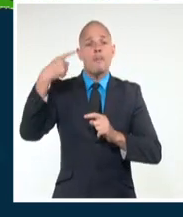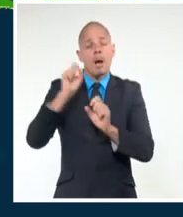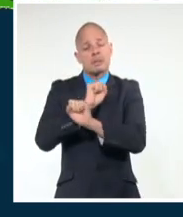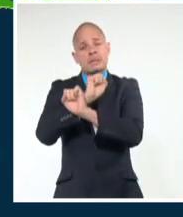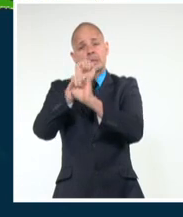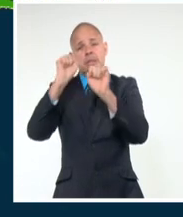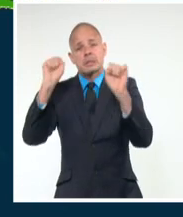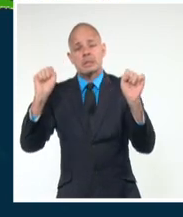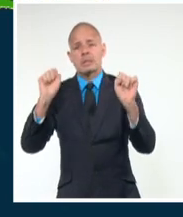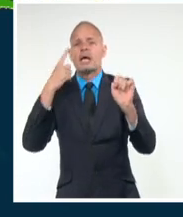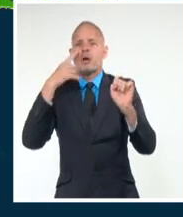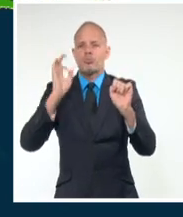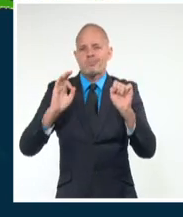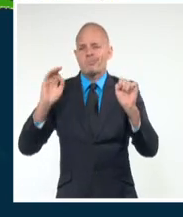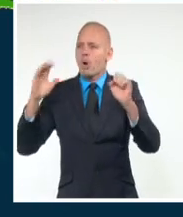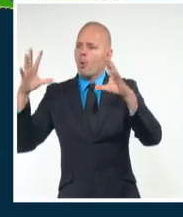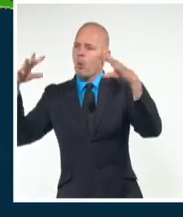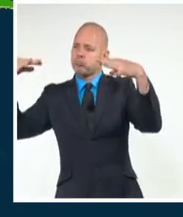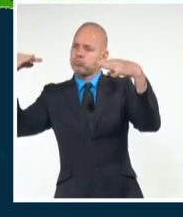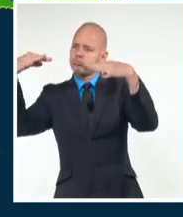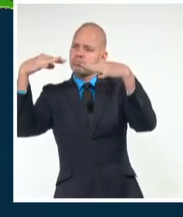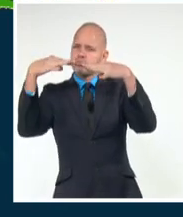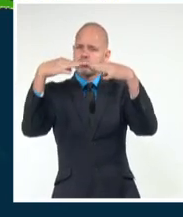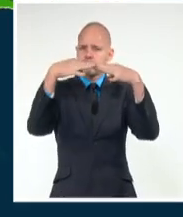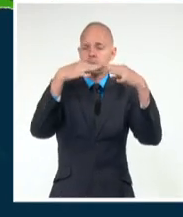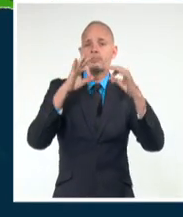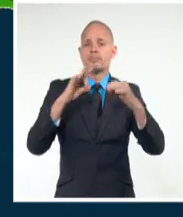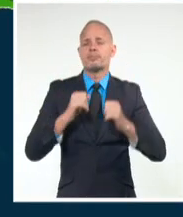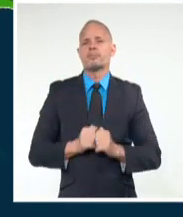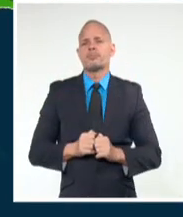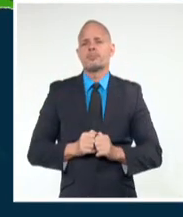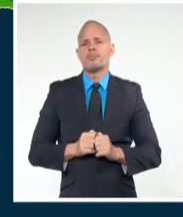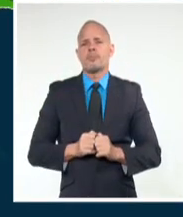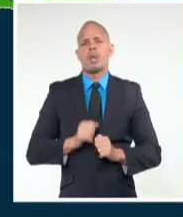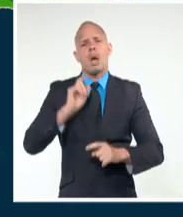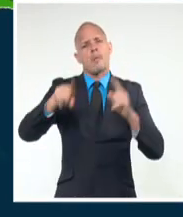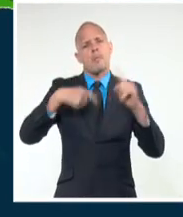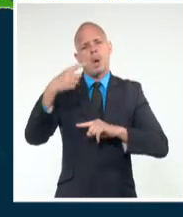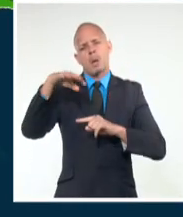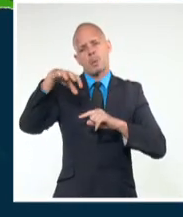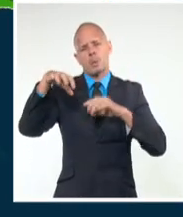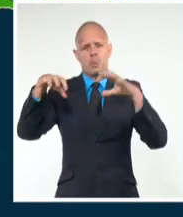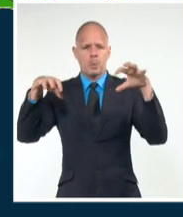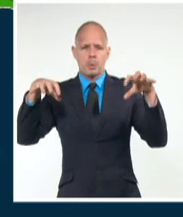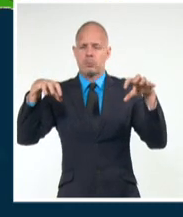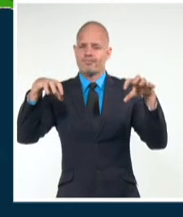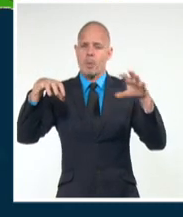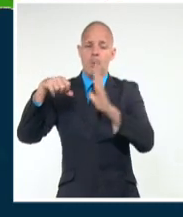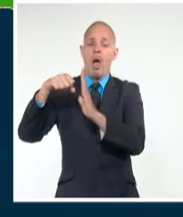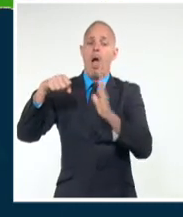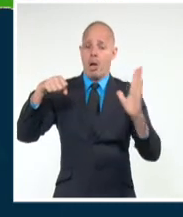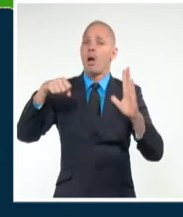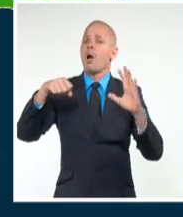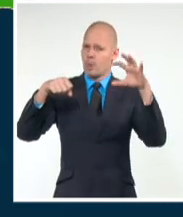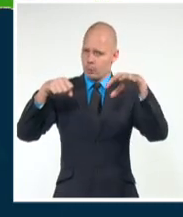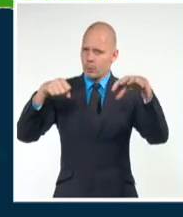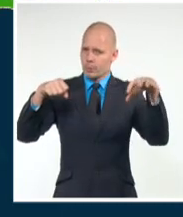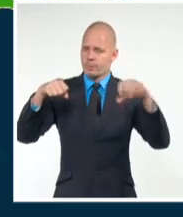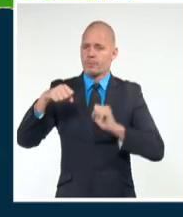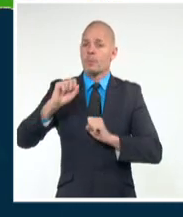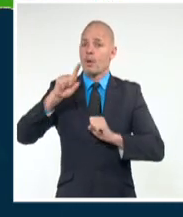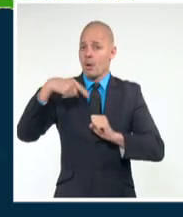posibles nublados ocasionales hacia zonas de la costa norte con aisladas lluvias principalmente en el oriente de nuestro país. Y por la tarde